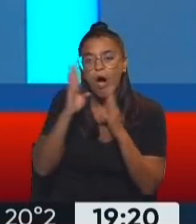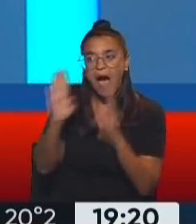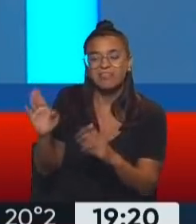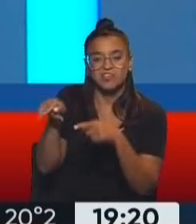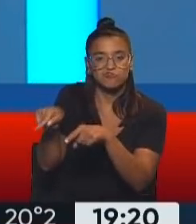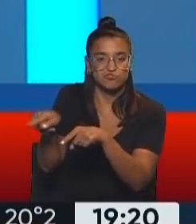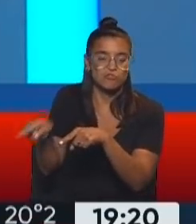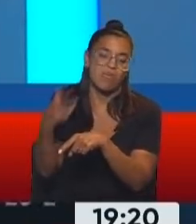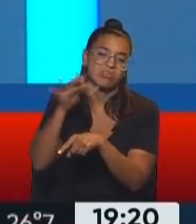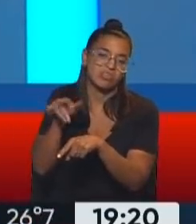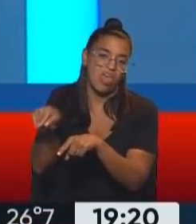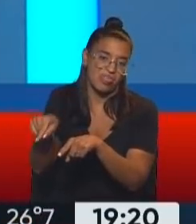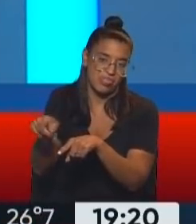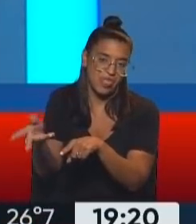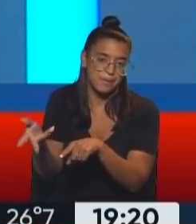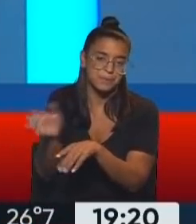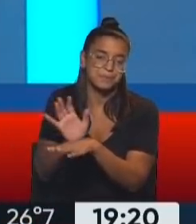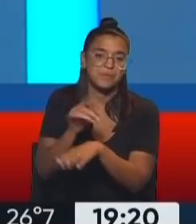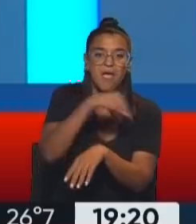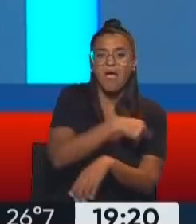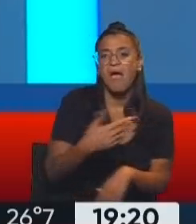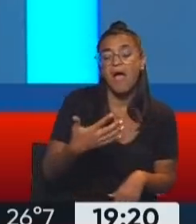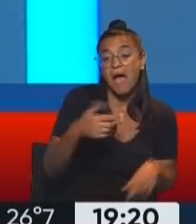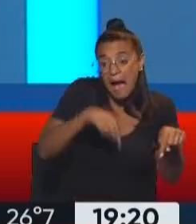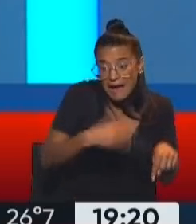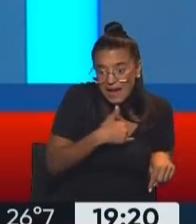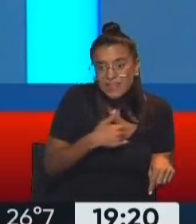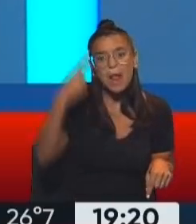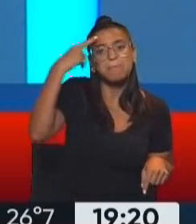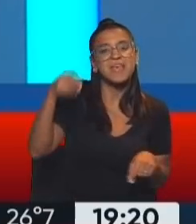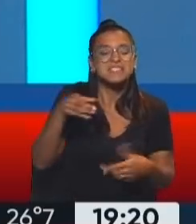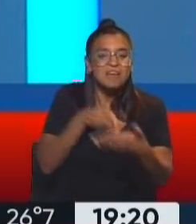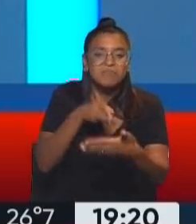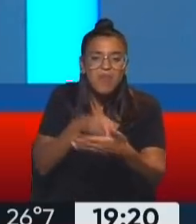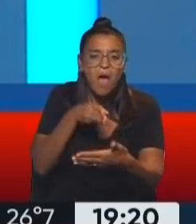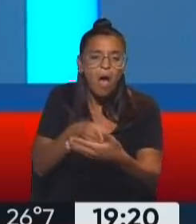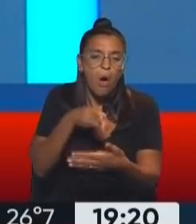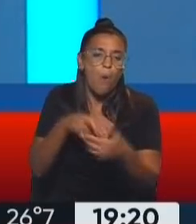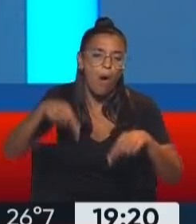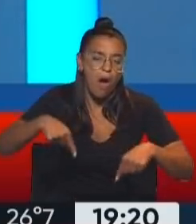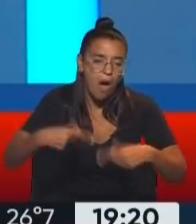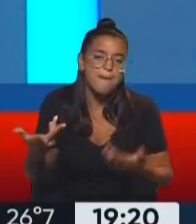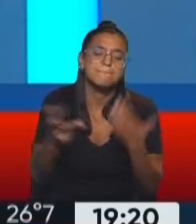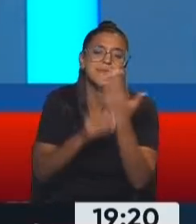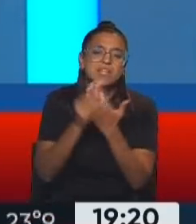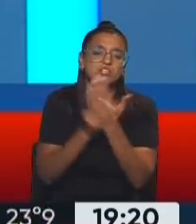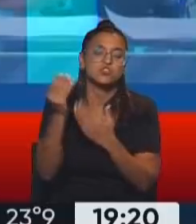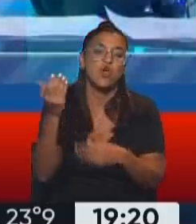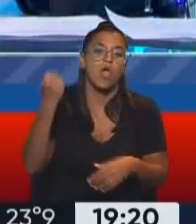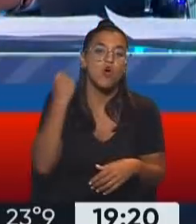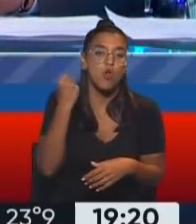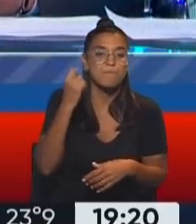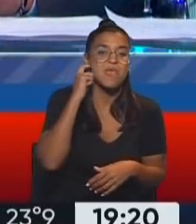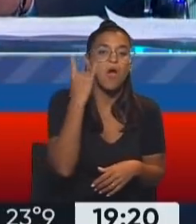y entienden en la Argentina que la traba que hoy tiene el ministro de Economía, Martín Guzmán, a la